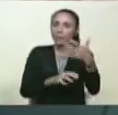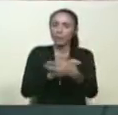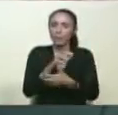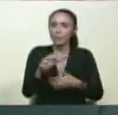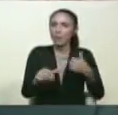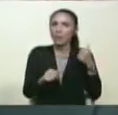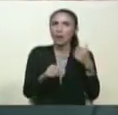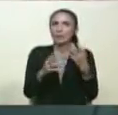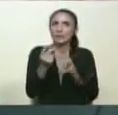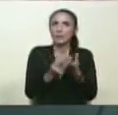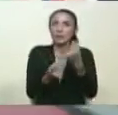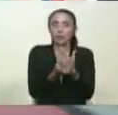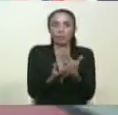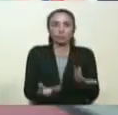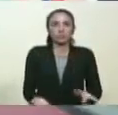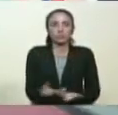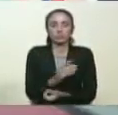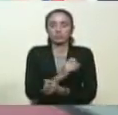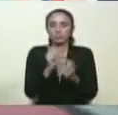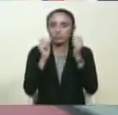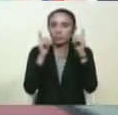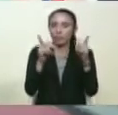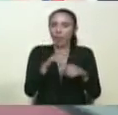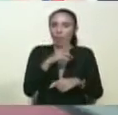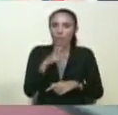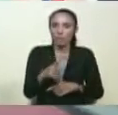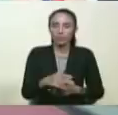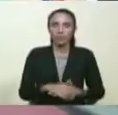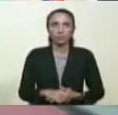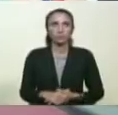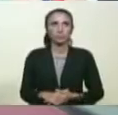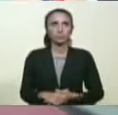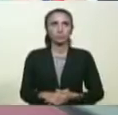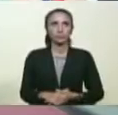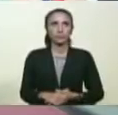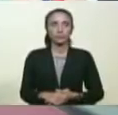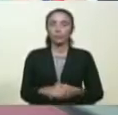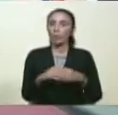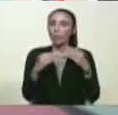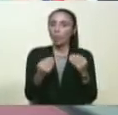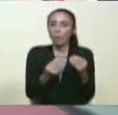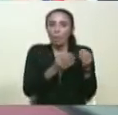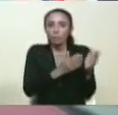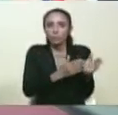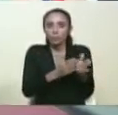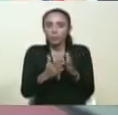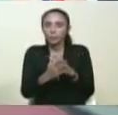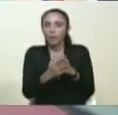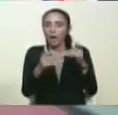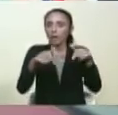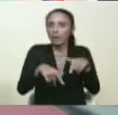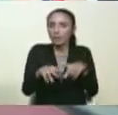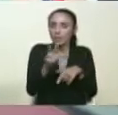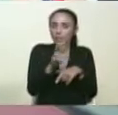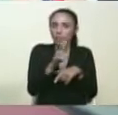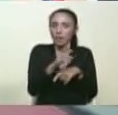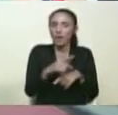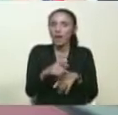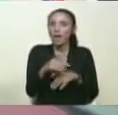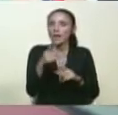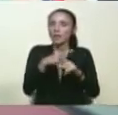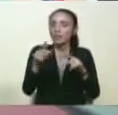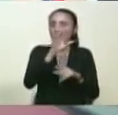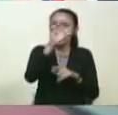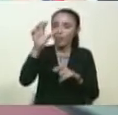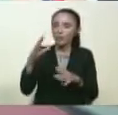fase, uno se pone a revisar y es impresionante cómo se fueron alineando nacional e internacionalmente quienes a